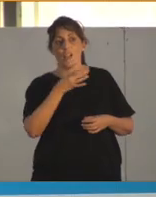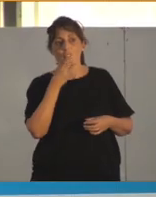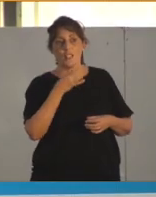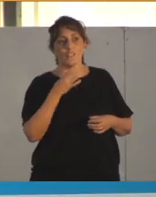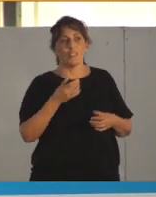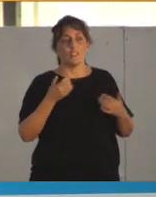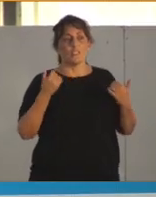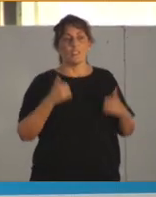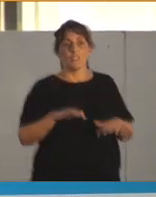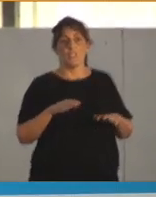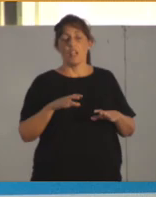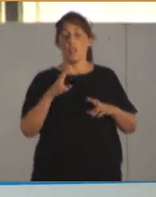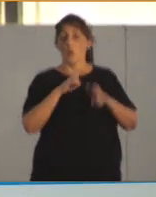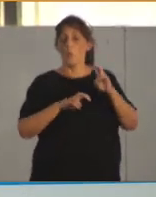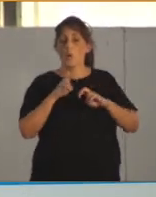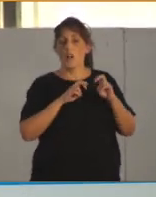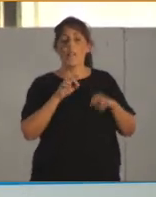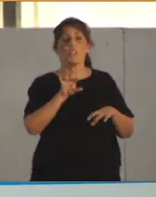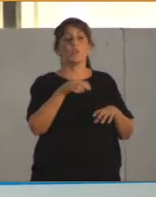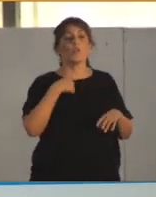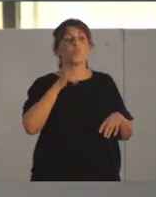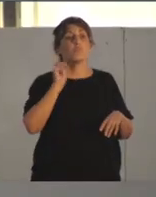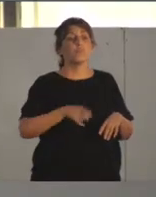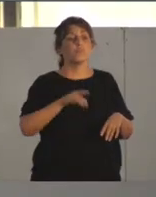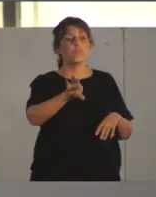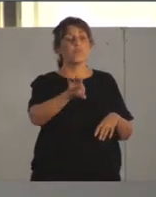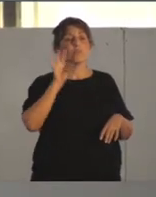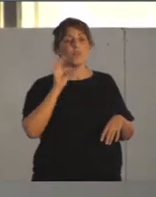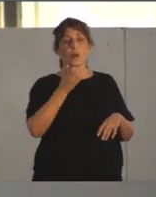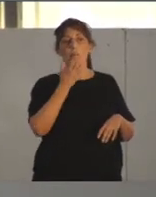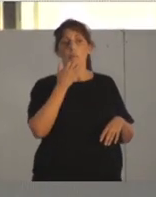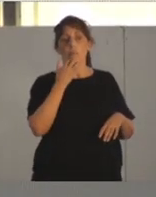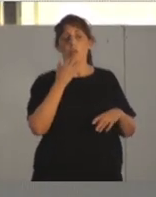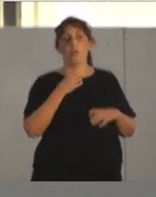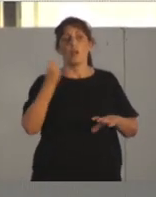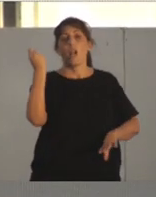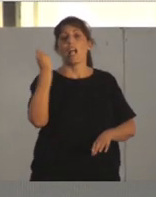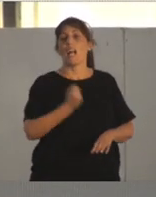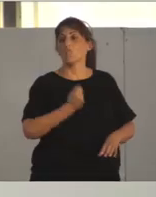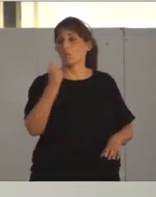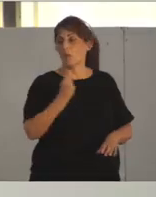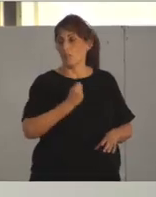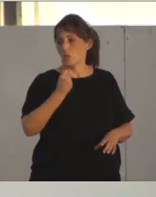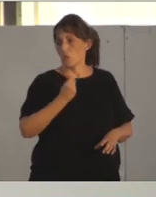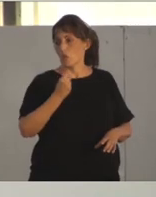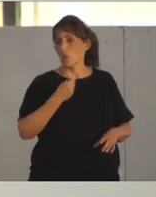que en el buscador decimos lo que queremos, nos aparece, por ejemplo, el gazpacho. Nos da la opción de decir